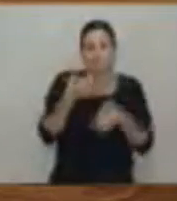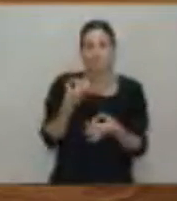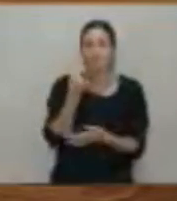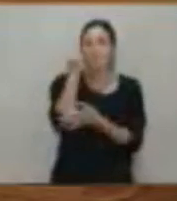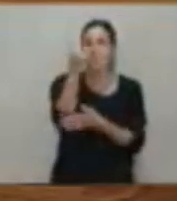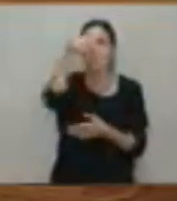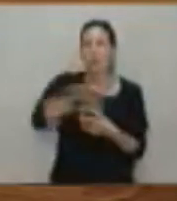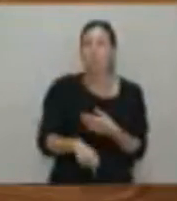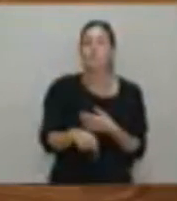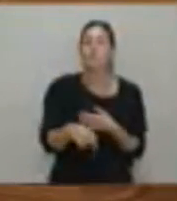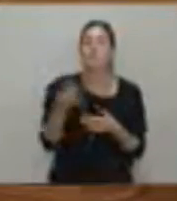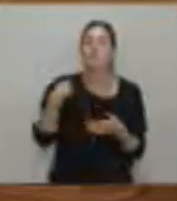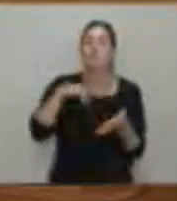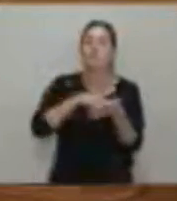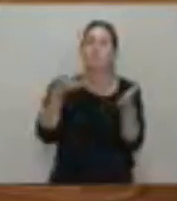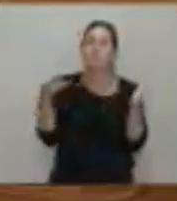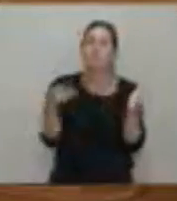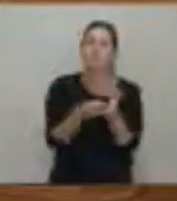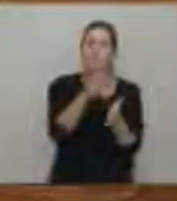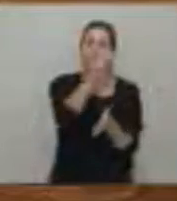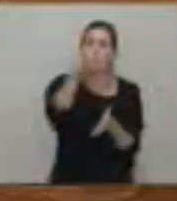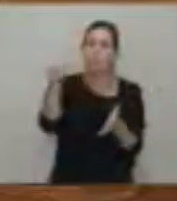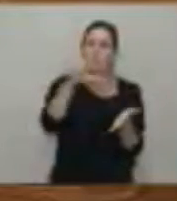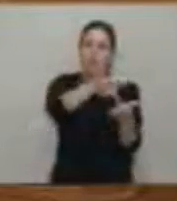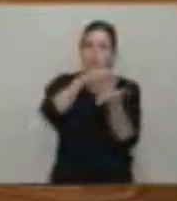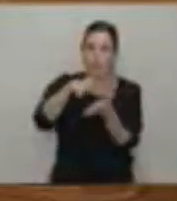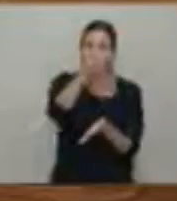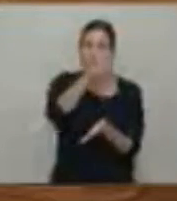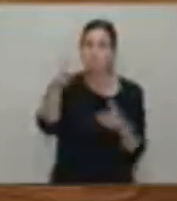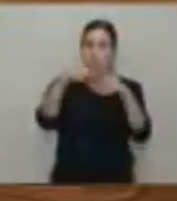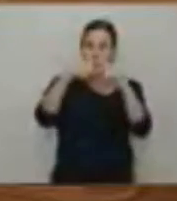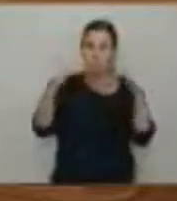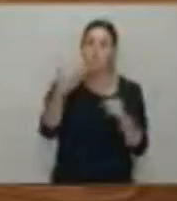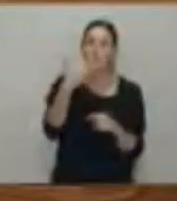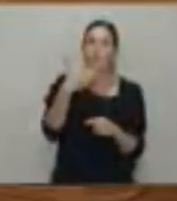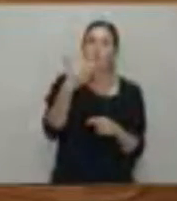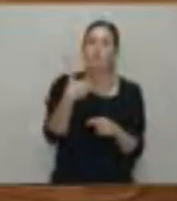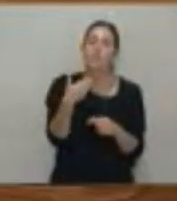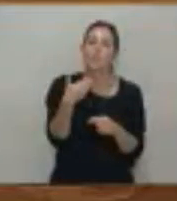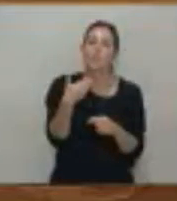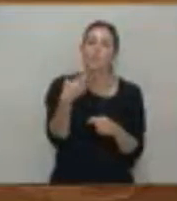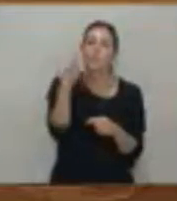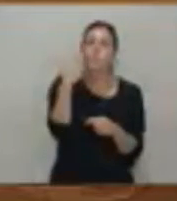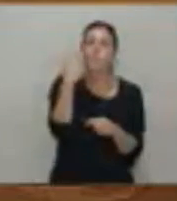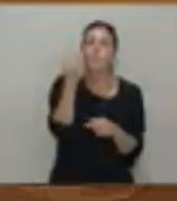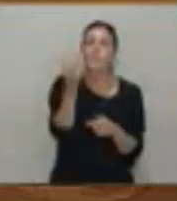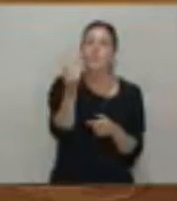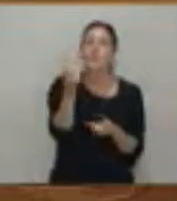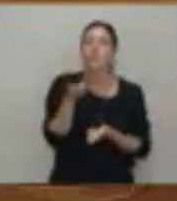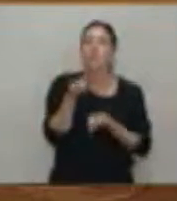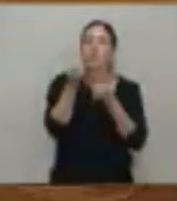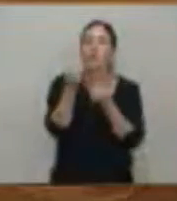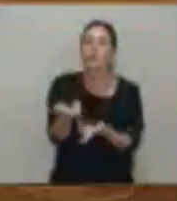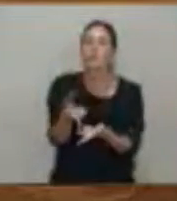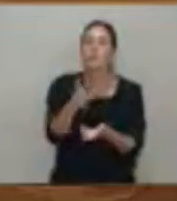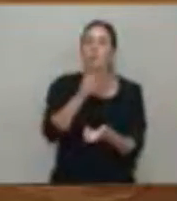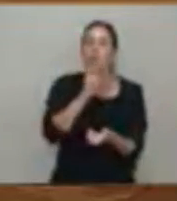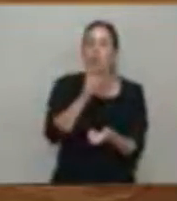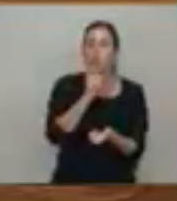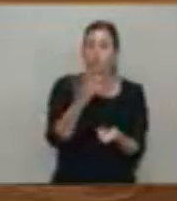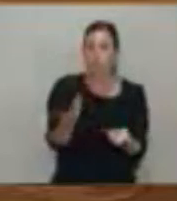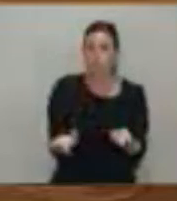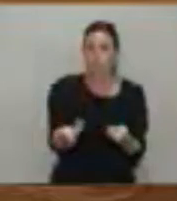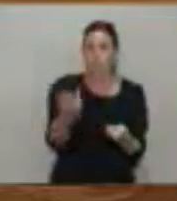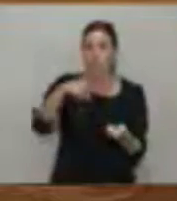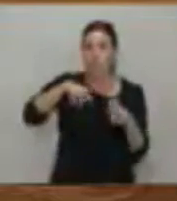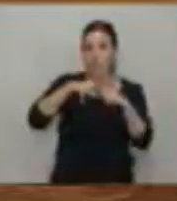Aquel sistema para que el ciudadano, el asturiano, conozca en qué se gasta el dinero, cómo se gasta el